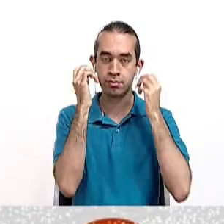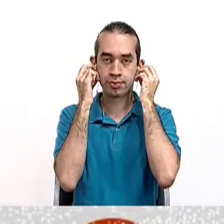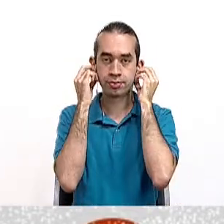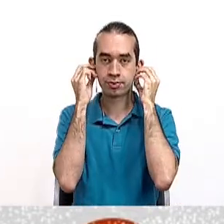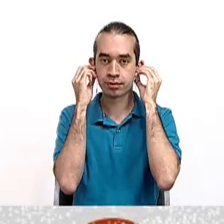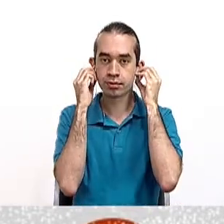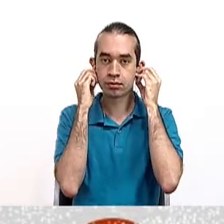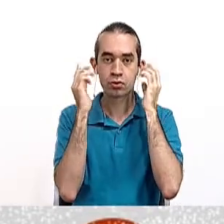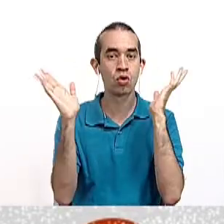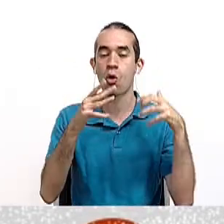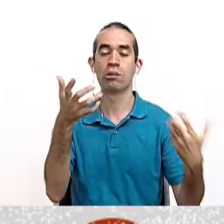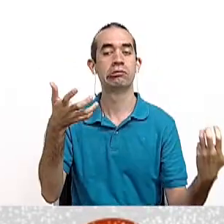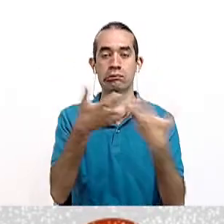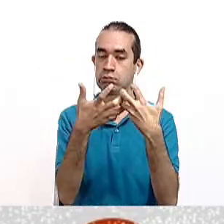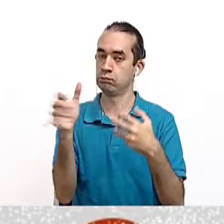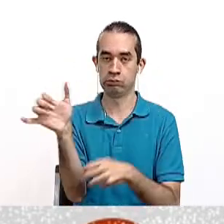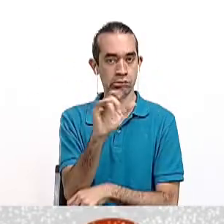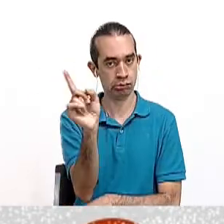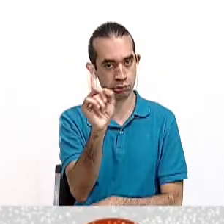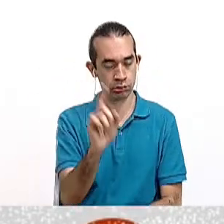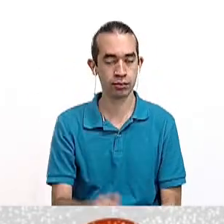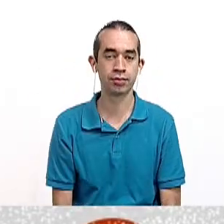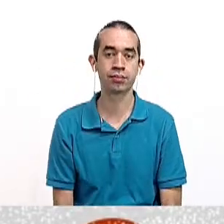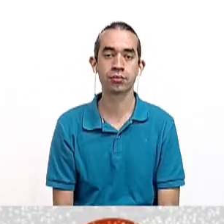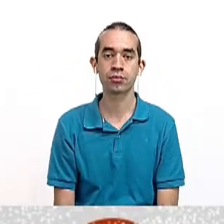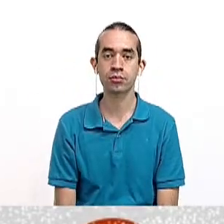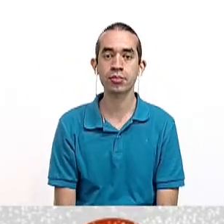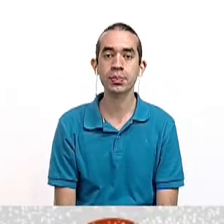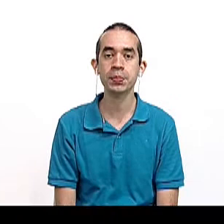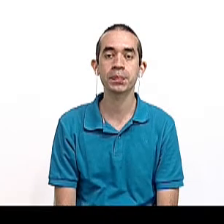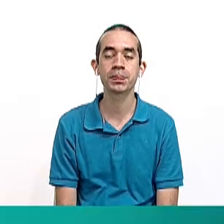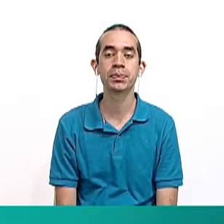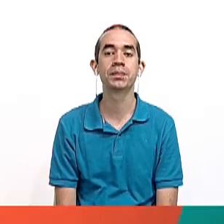no corresponde a la misma cantidad.